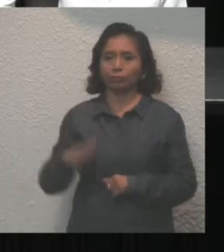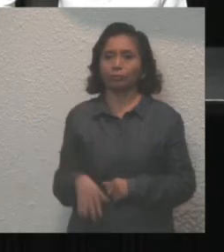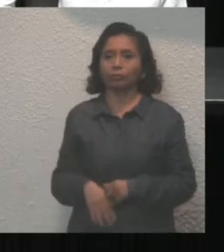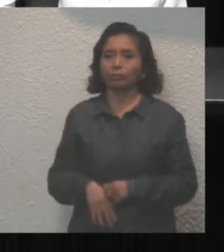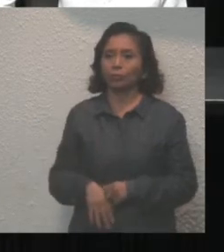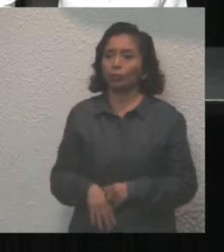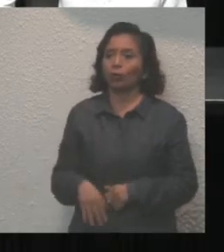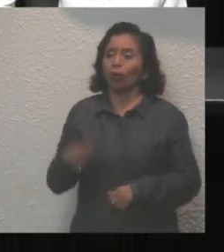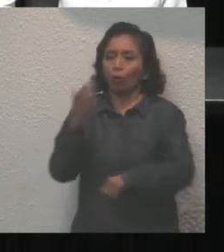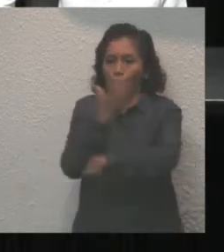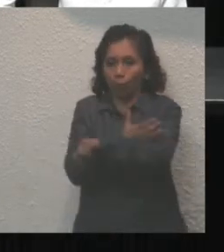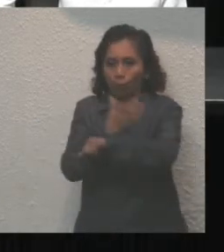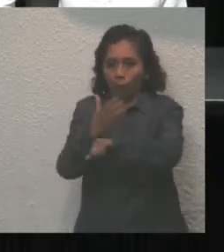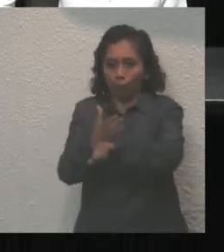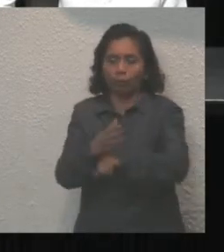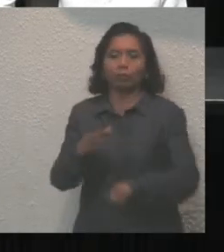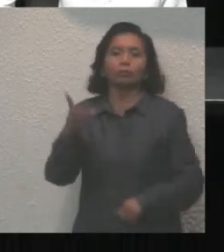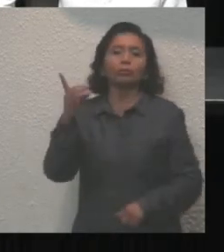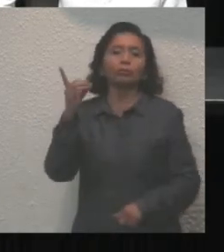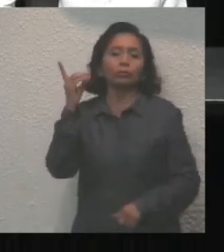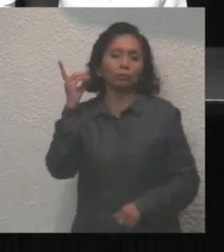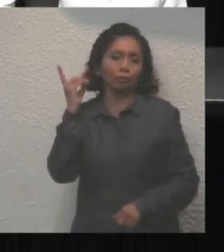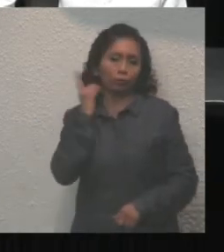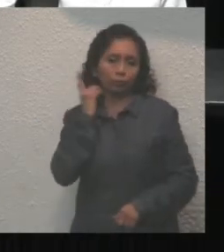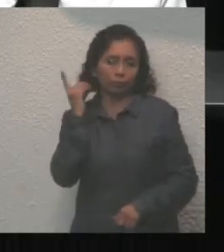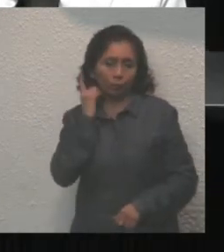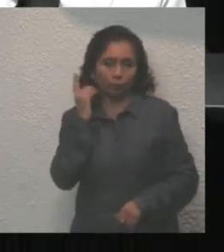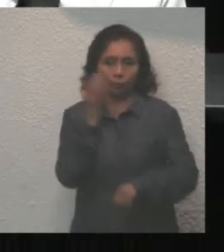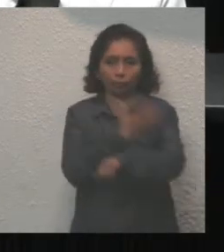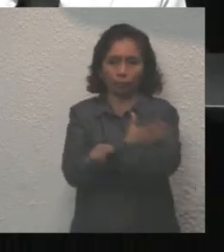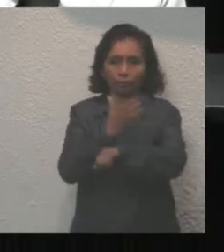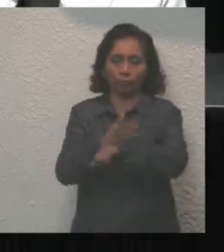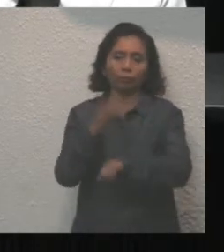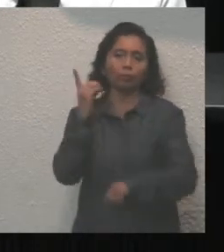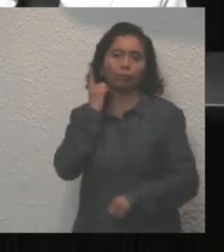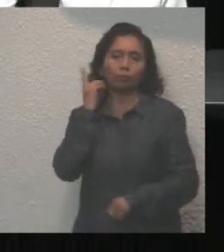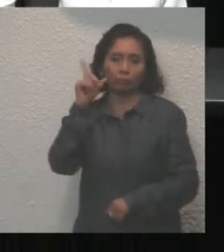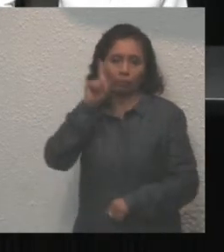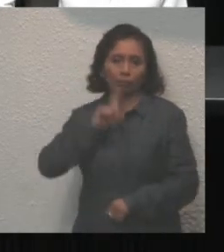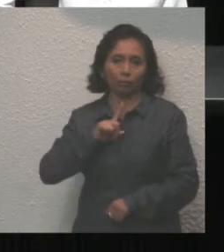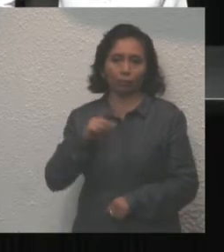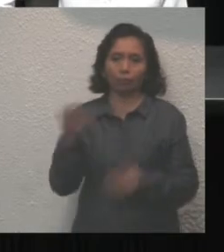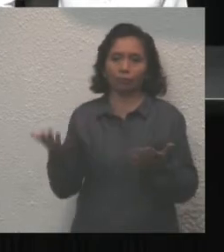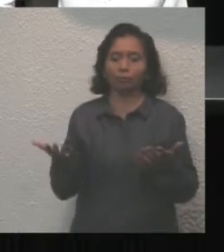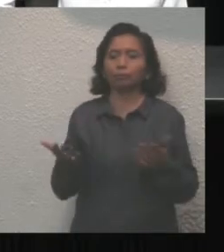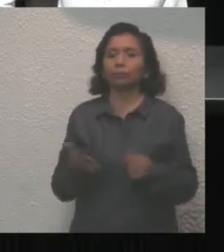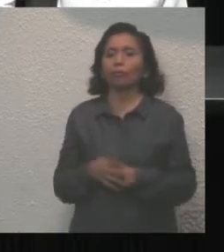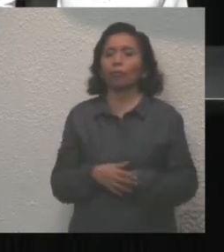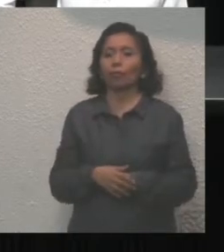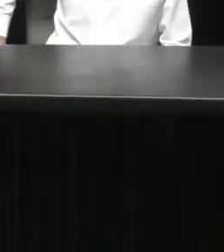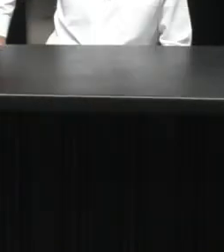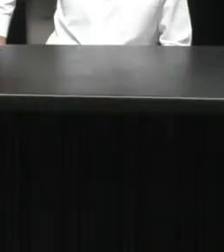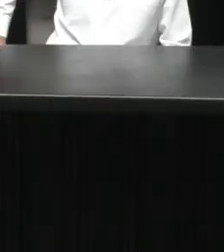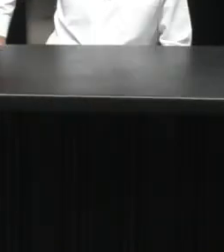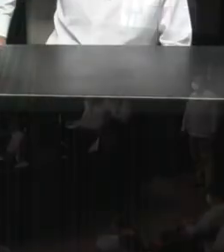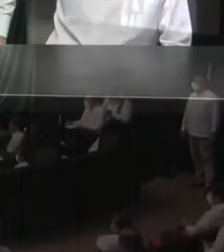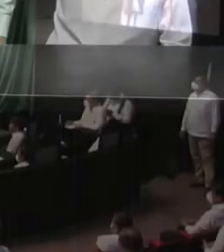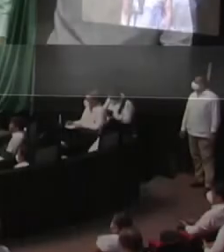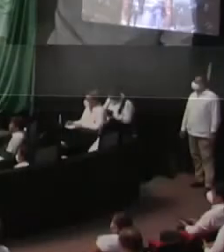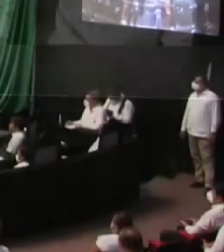Estimadas compañeras diputadas, estimados compañeros diputados, integrantes de la 16ª